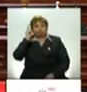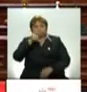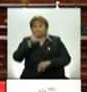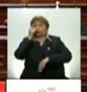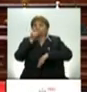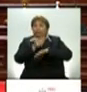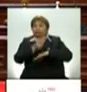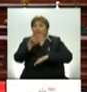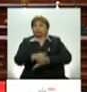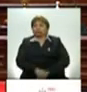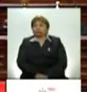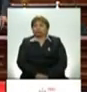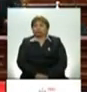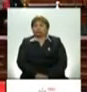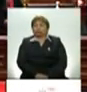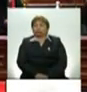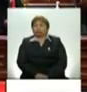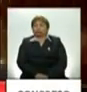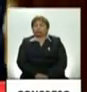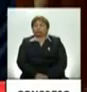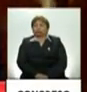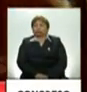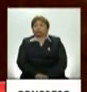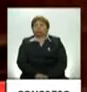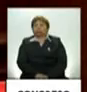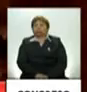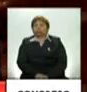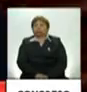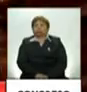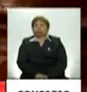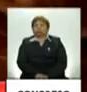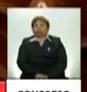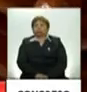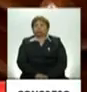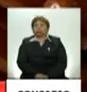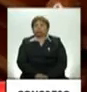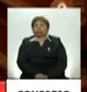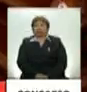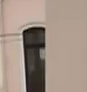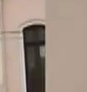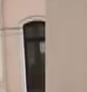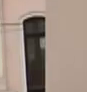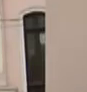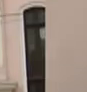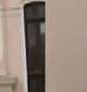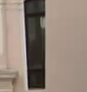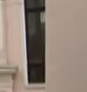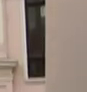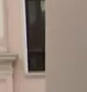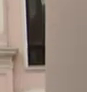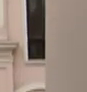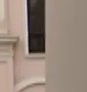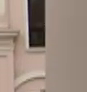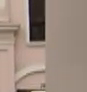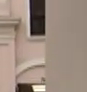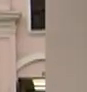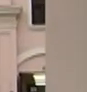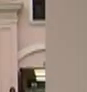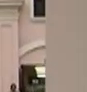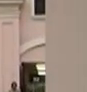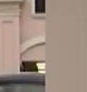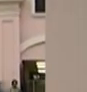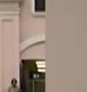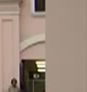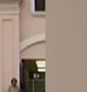las bases del partido. Pero lamentablemente hasta la fecha el Comité Nacional Electoral no cumple con transparentar los